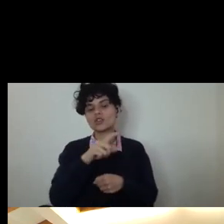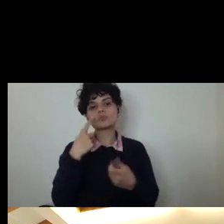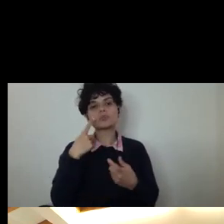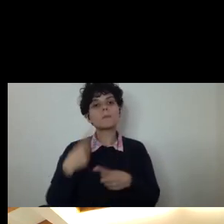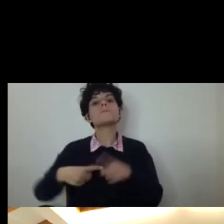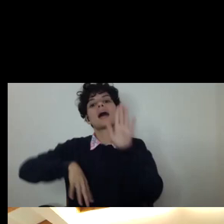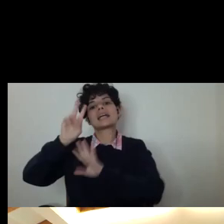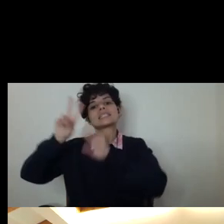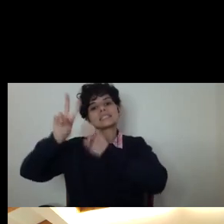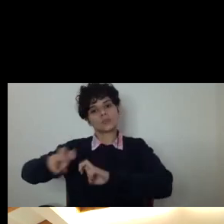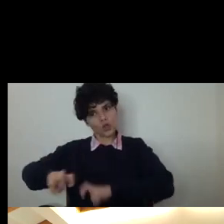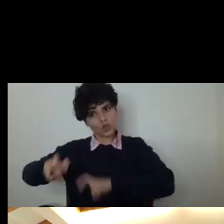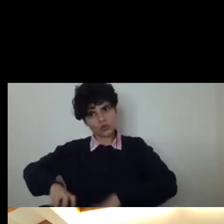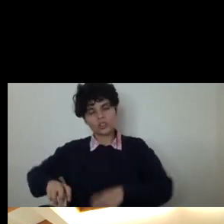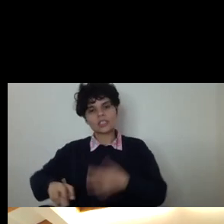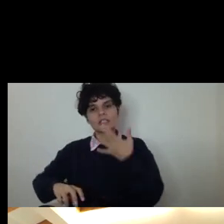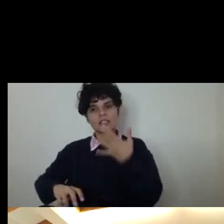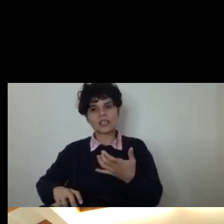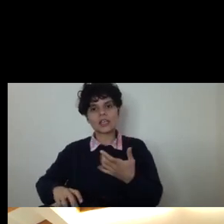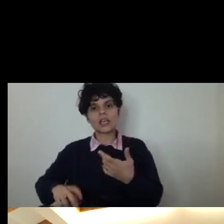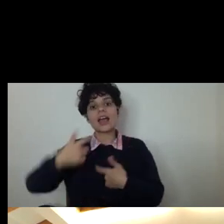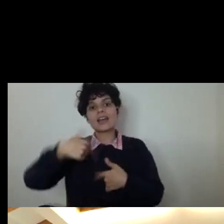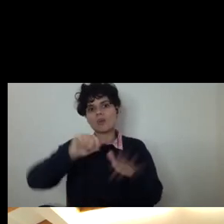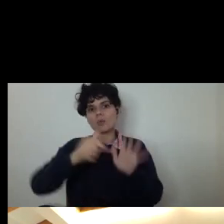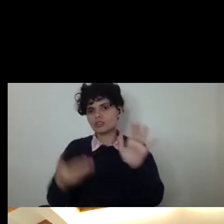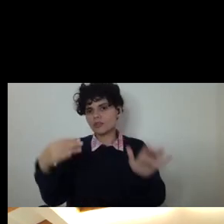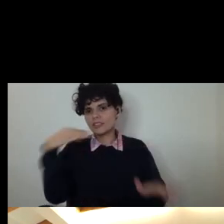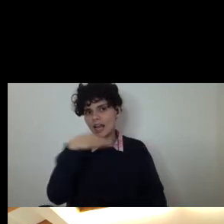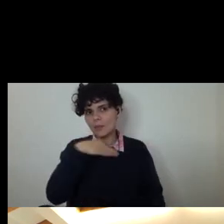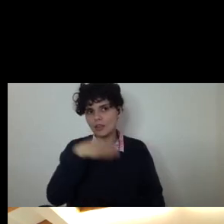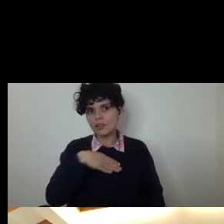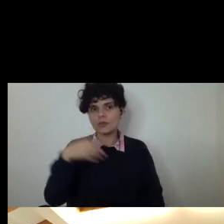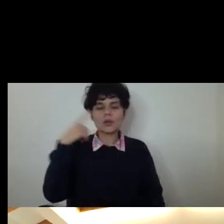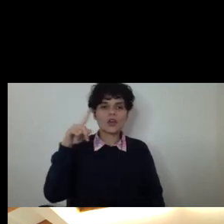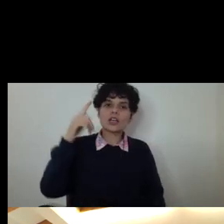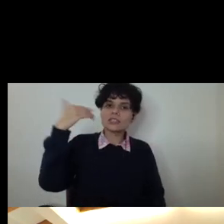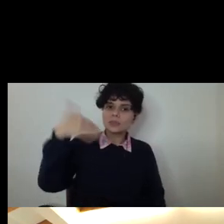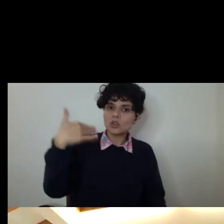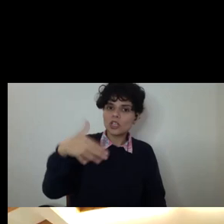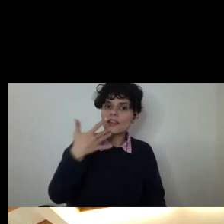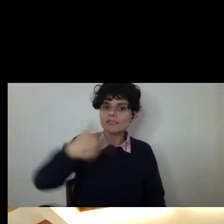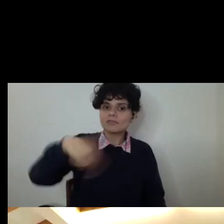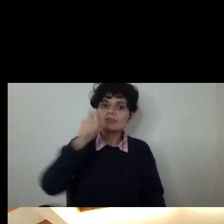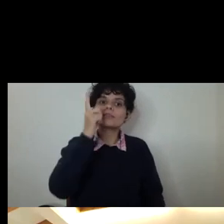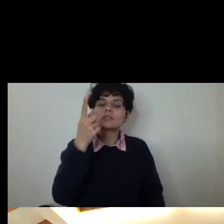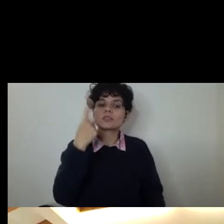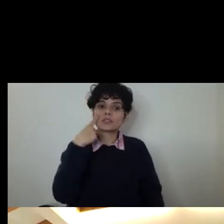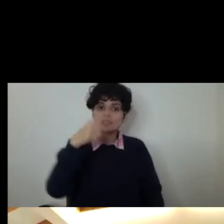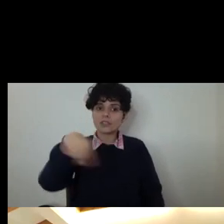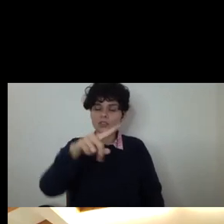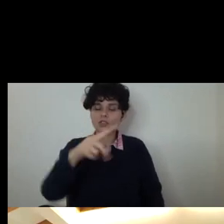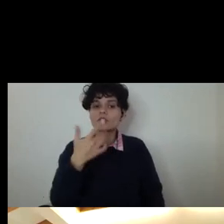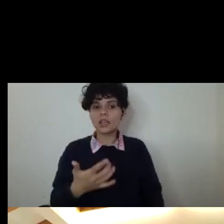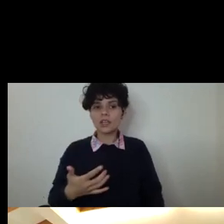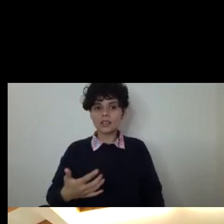estudios en que demostramos, y aquí voy a ir muy rápido, pero es que es importante que estemos conscientes de esto, que cuando